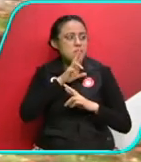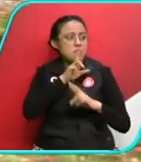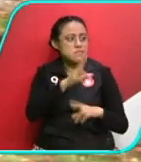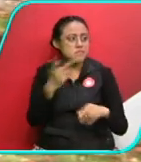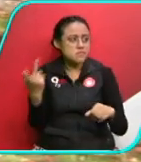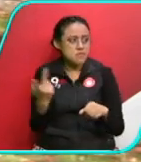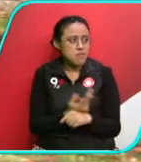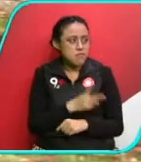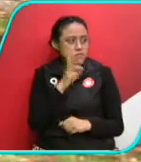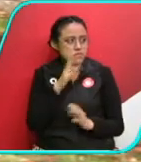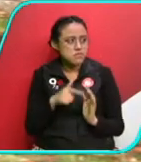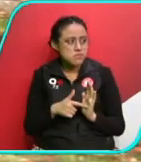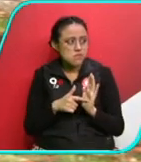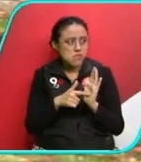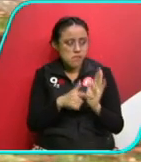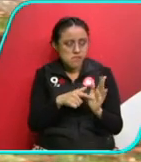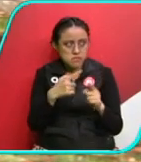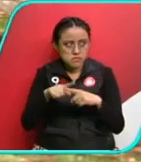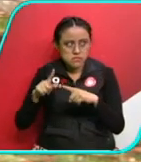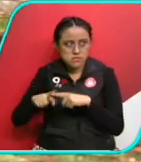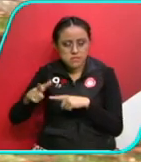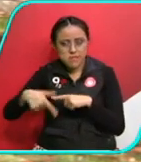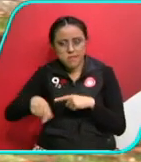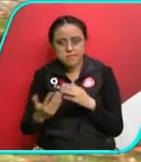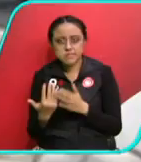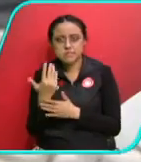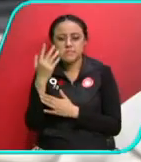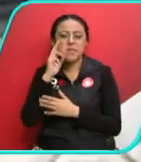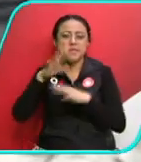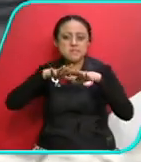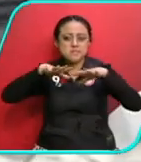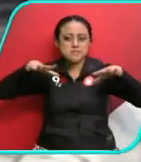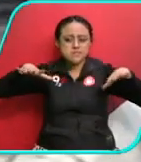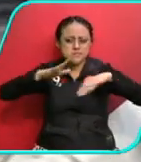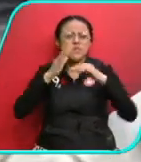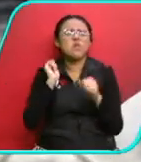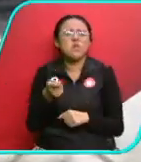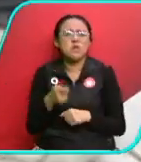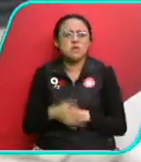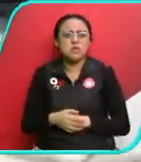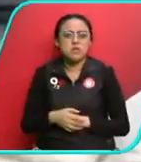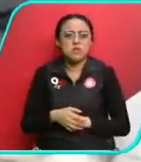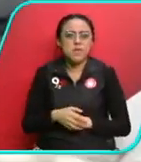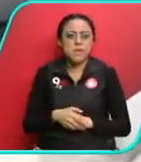pantalla. Realizamos una reforestación aérea.